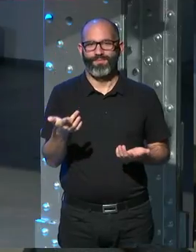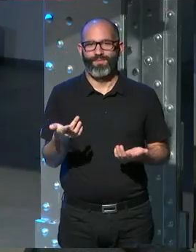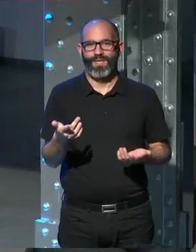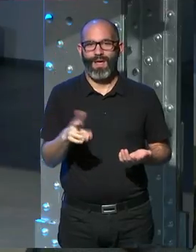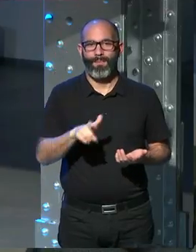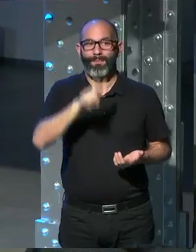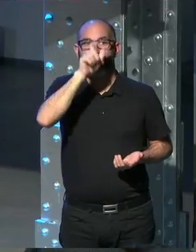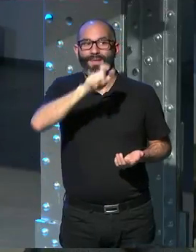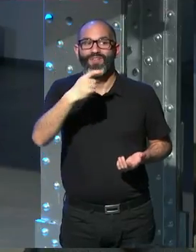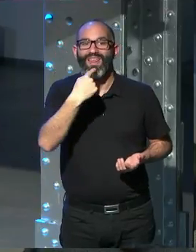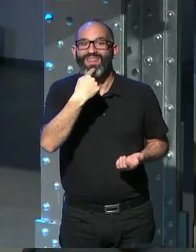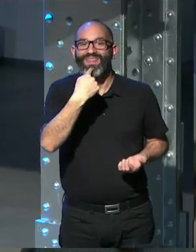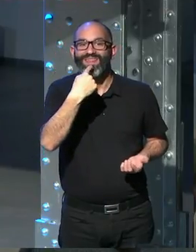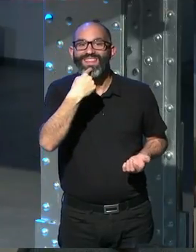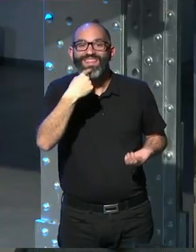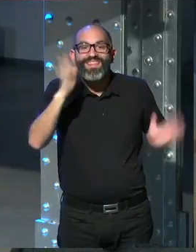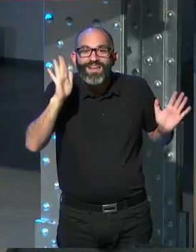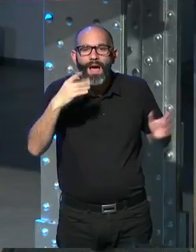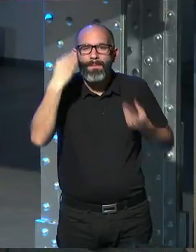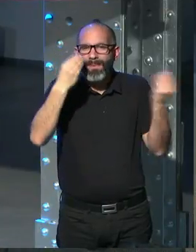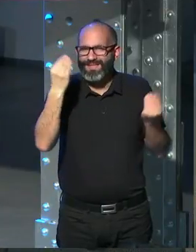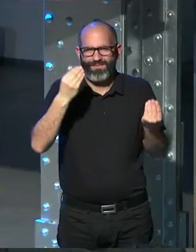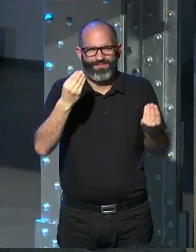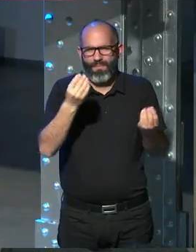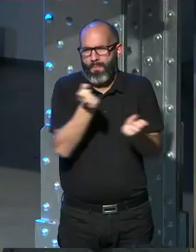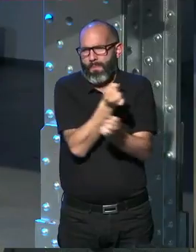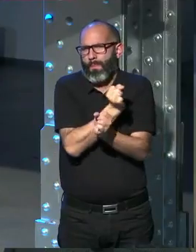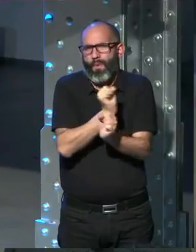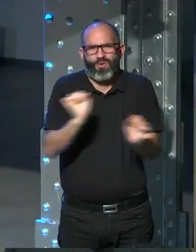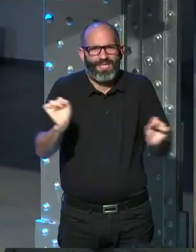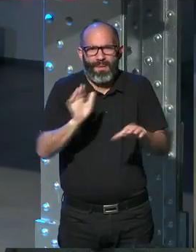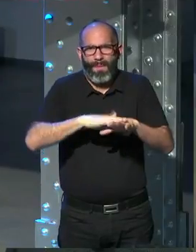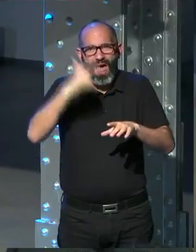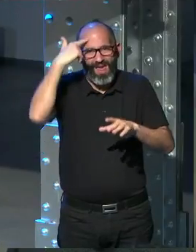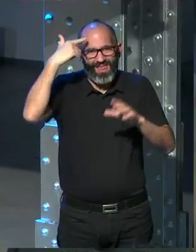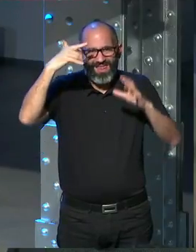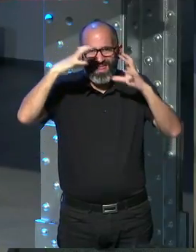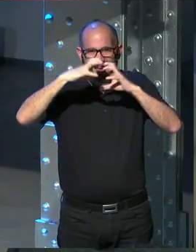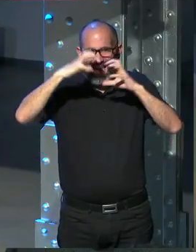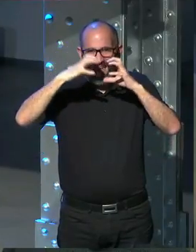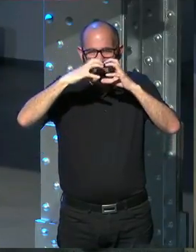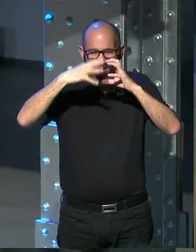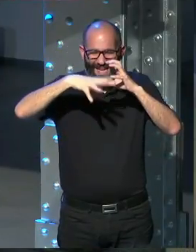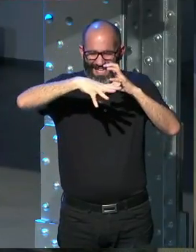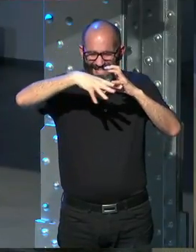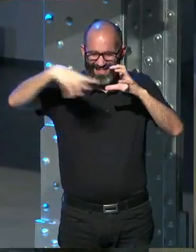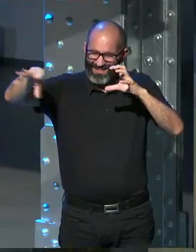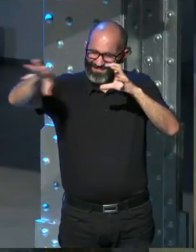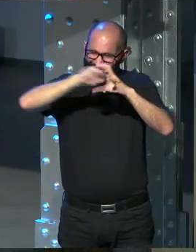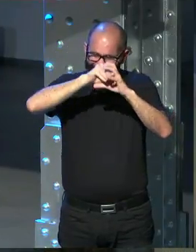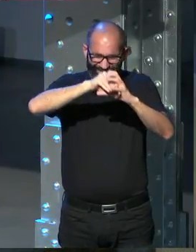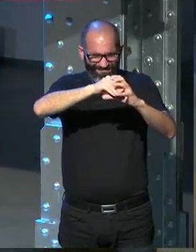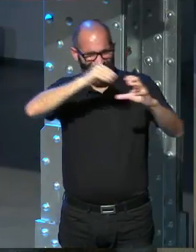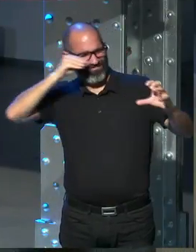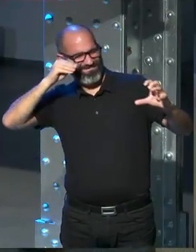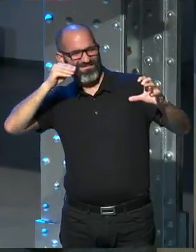dice que no va a ser nunca posible para el cerebro el llegar a poder entenderse a sí mismo, que esa va a